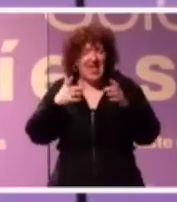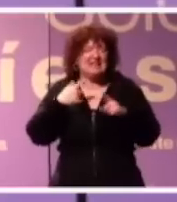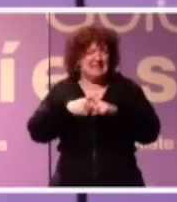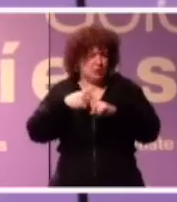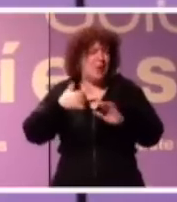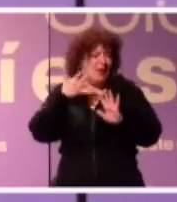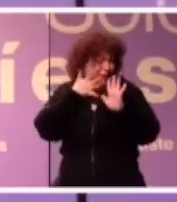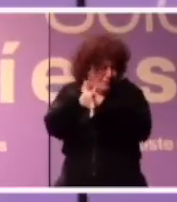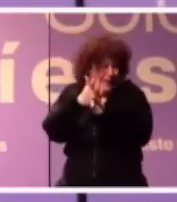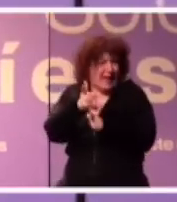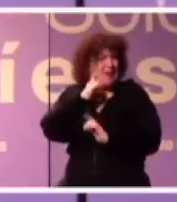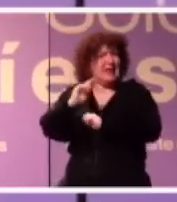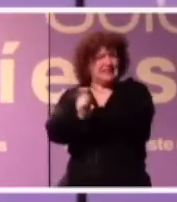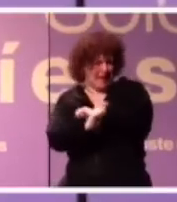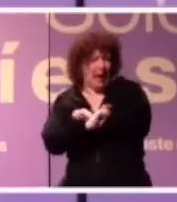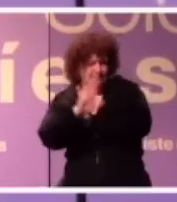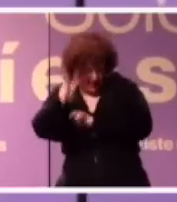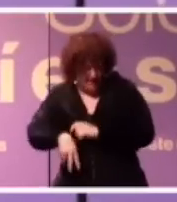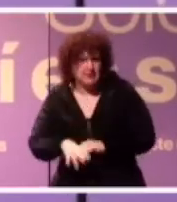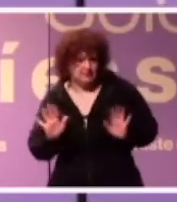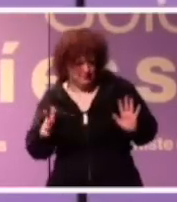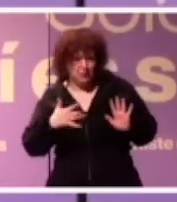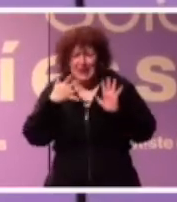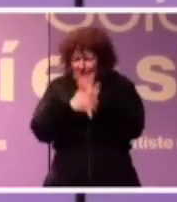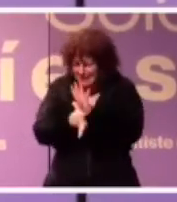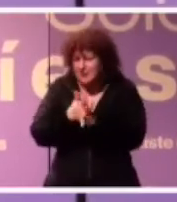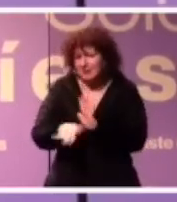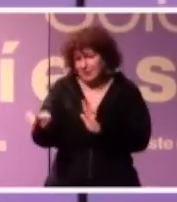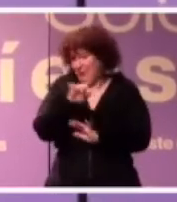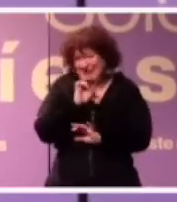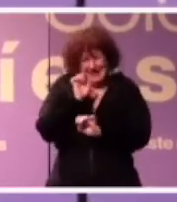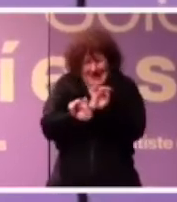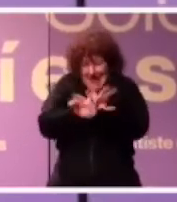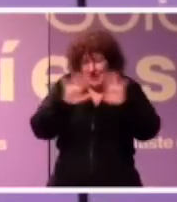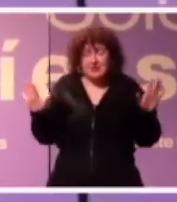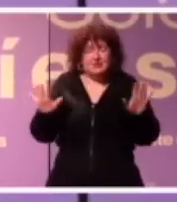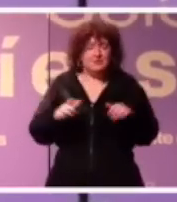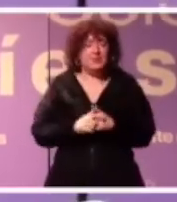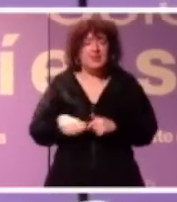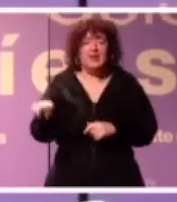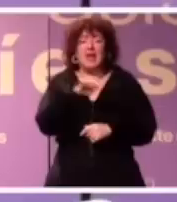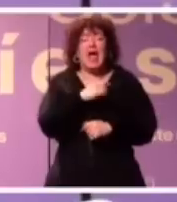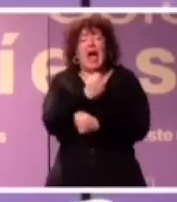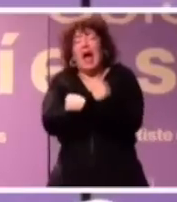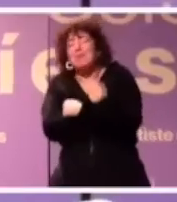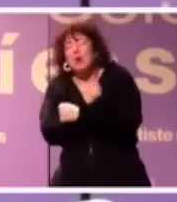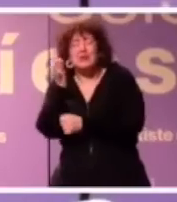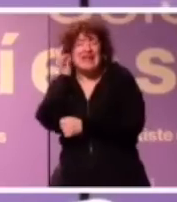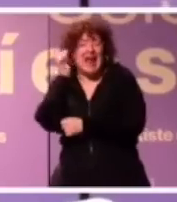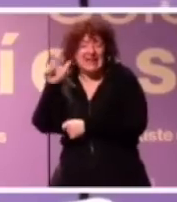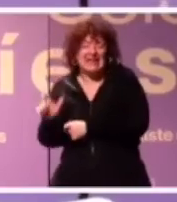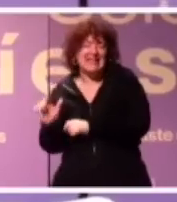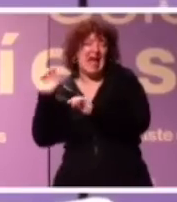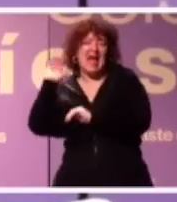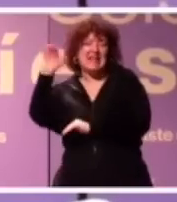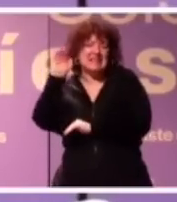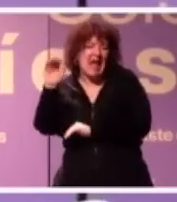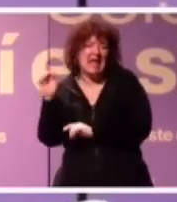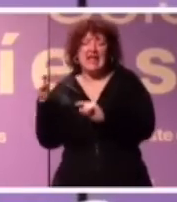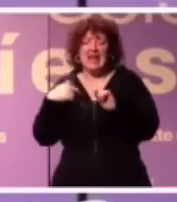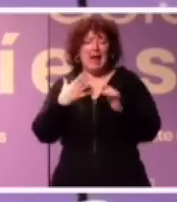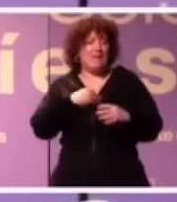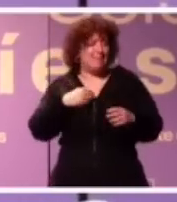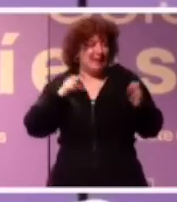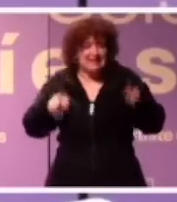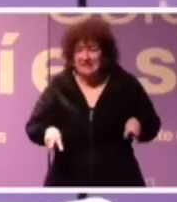la trampa Que Lleva esto dentro porque Es evidente que su amor por esta niña sigue siendo el mismo de siempre es decir